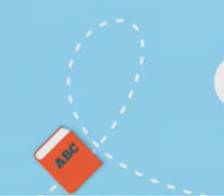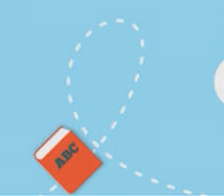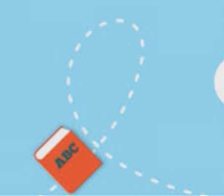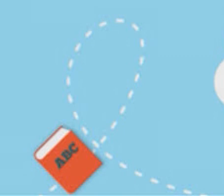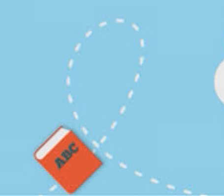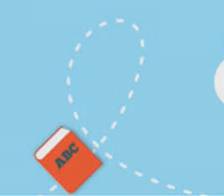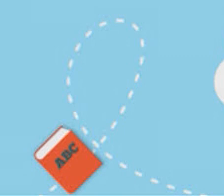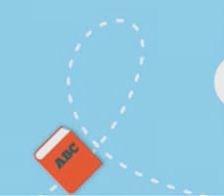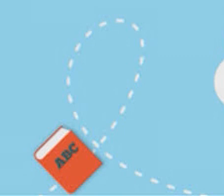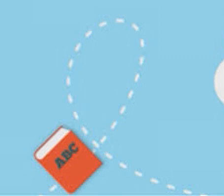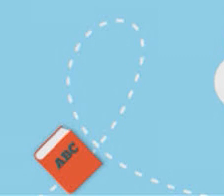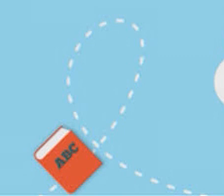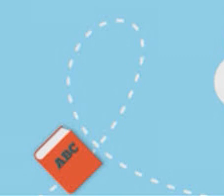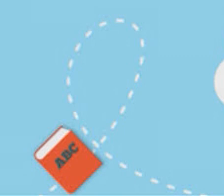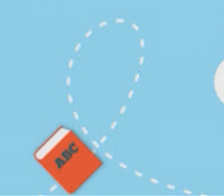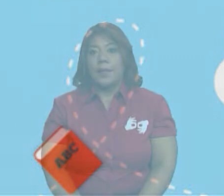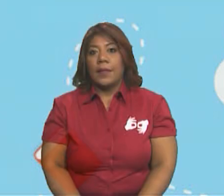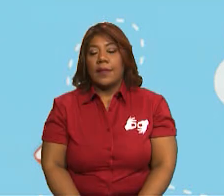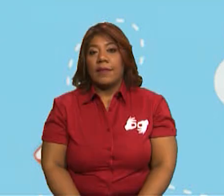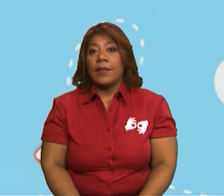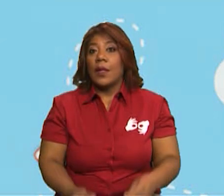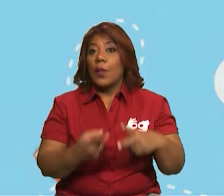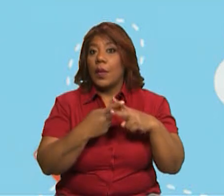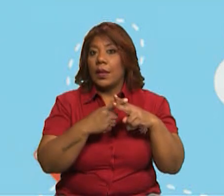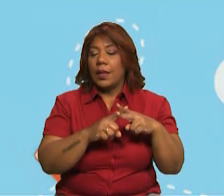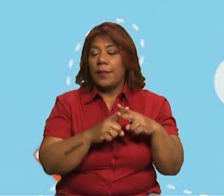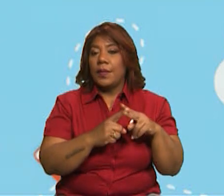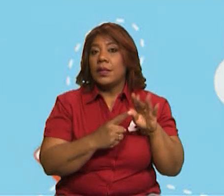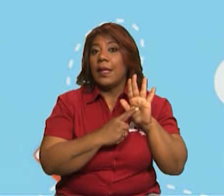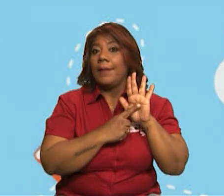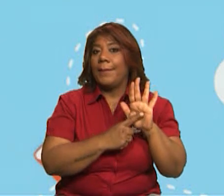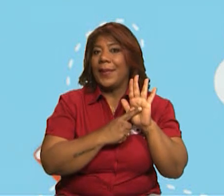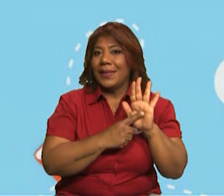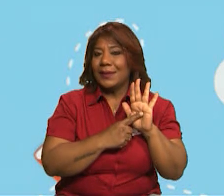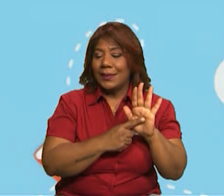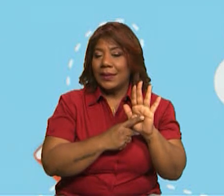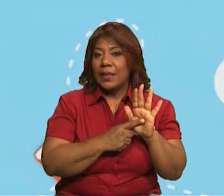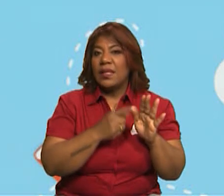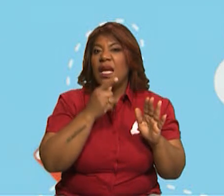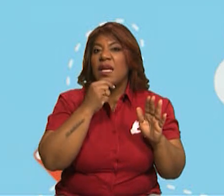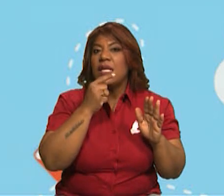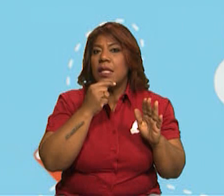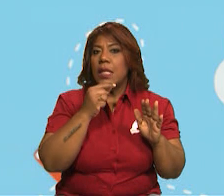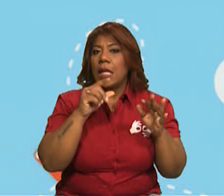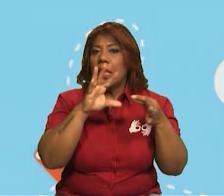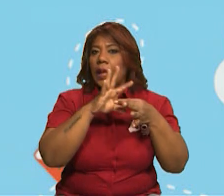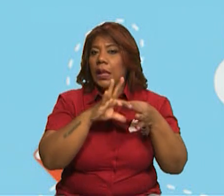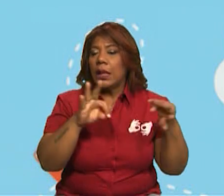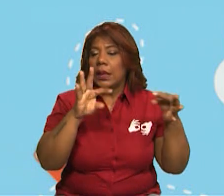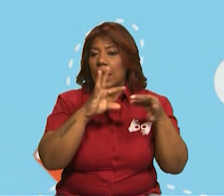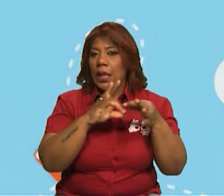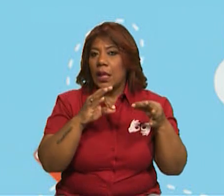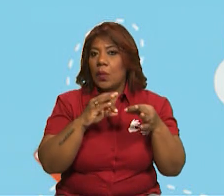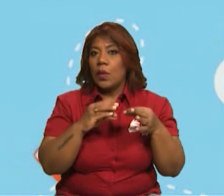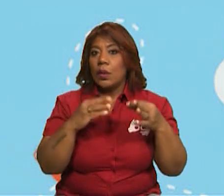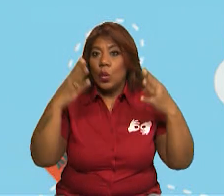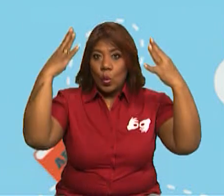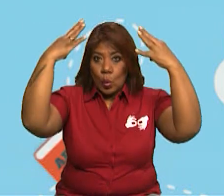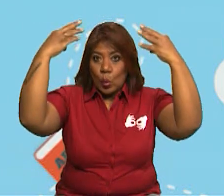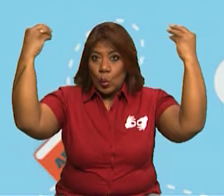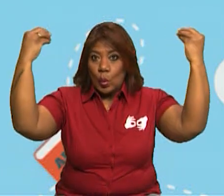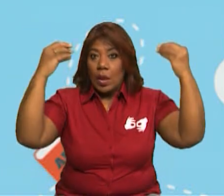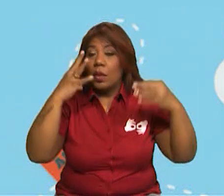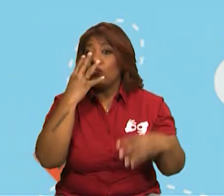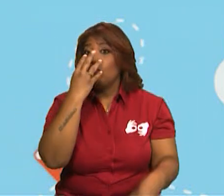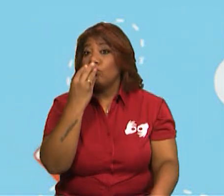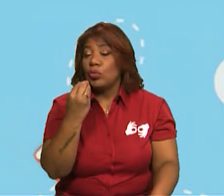los personajes y sus características. Ejemplo, la zorra y las uvas. Personaje, una zorra hambrienta ve un racimo de uvas.